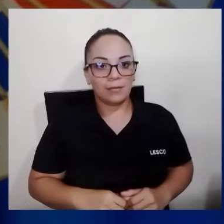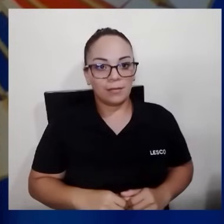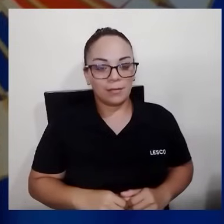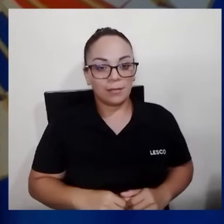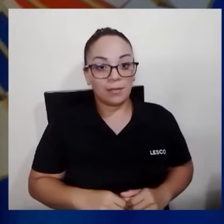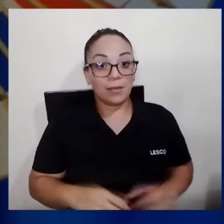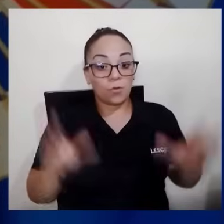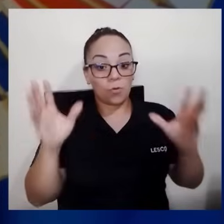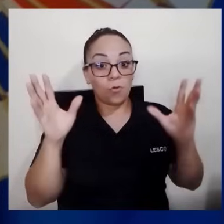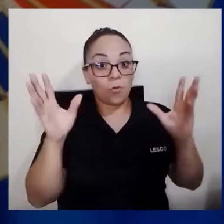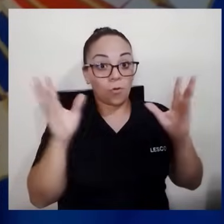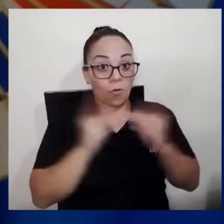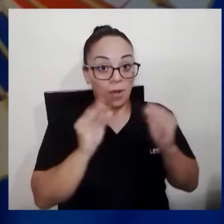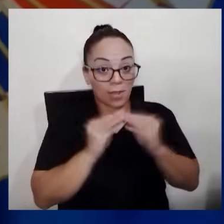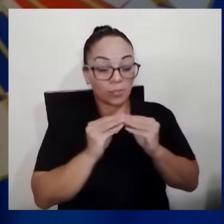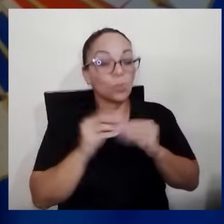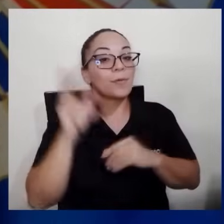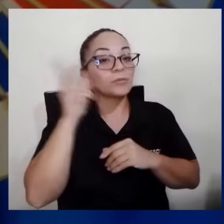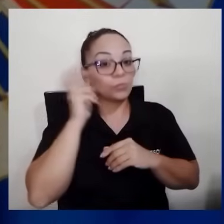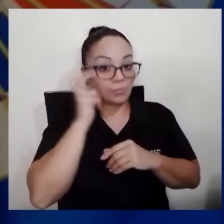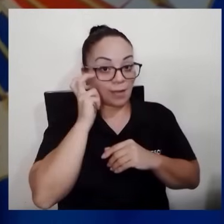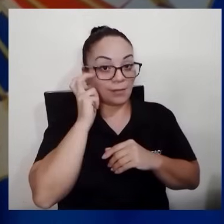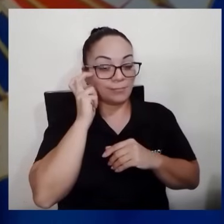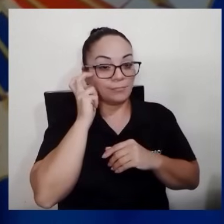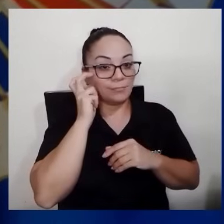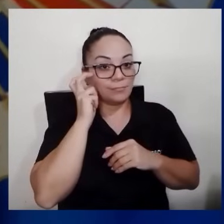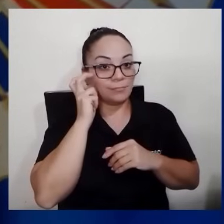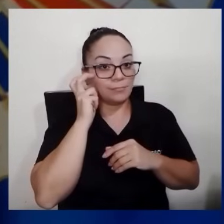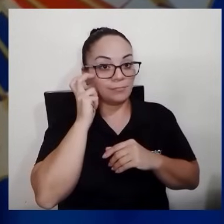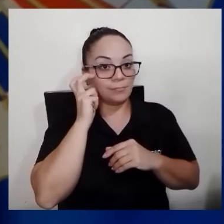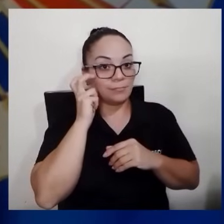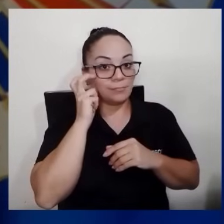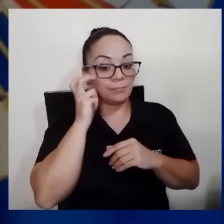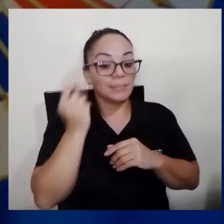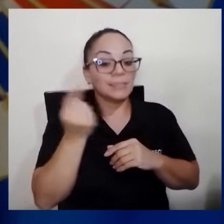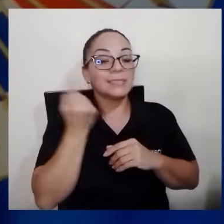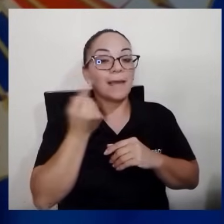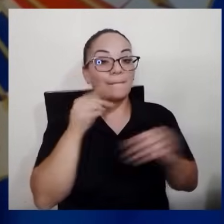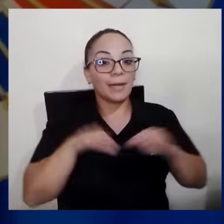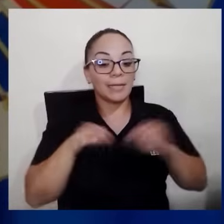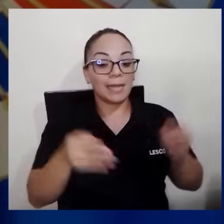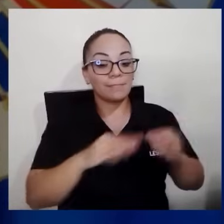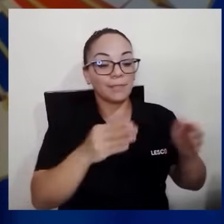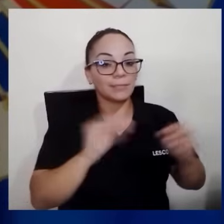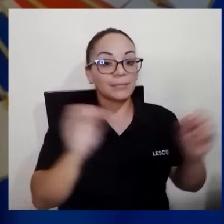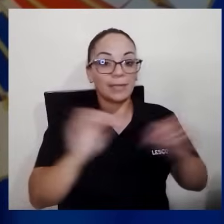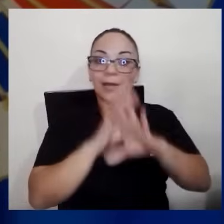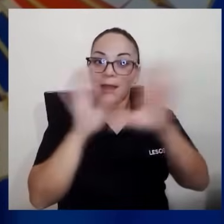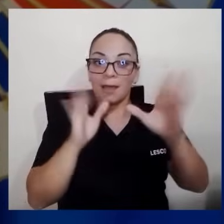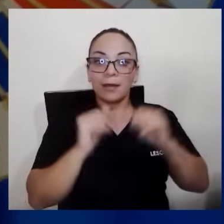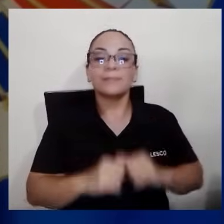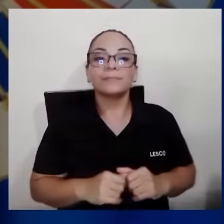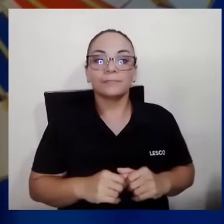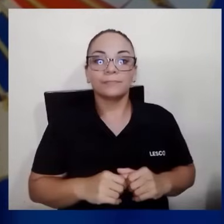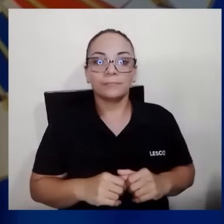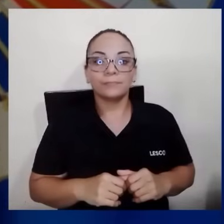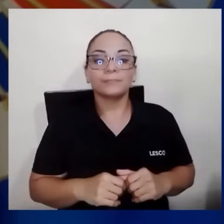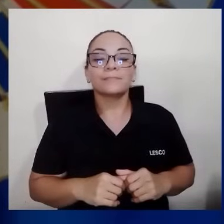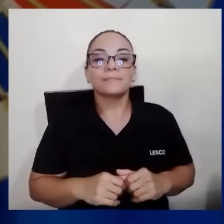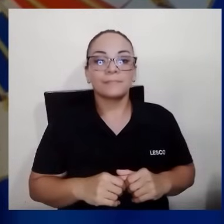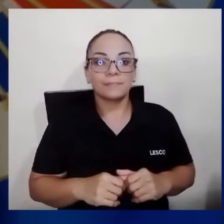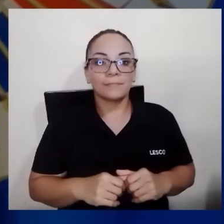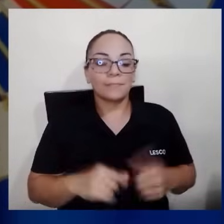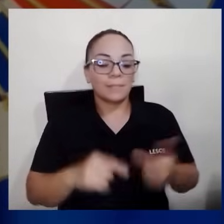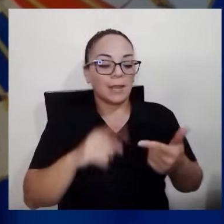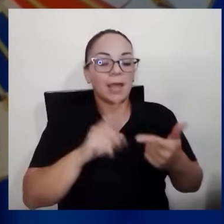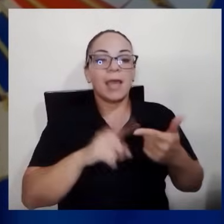manera clara en las mesas de los hogares de nuestro pueblo de nuestras familias